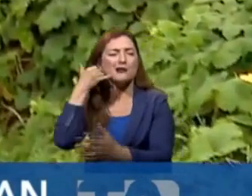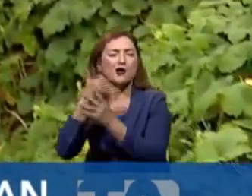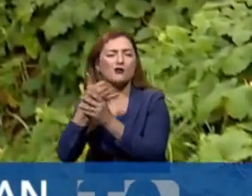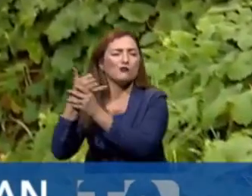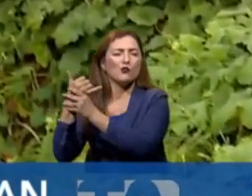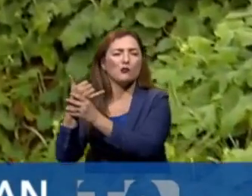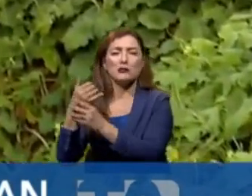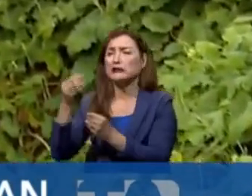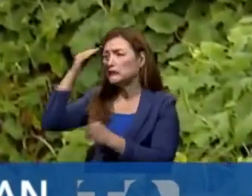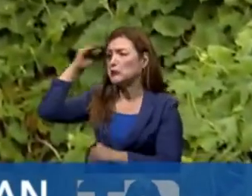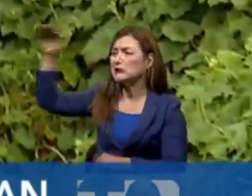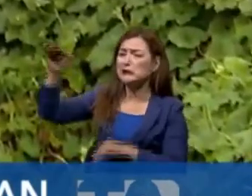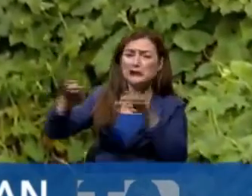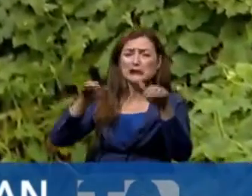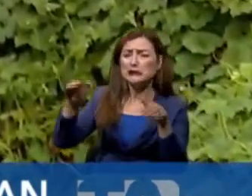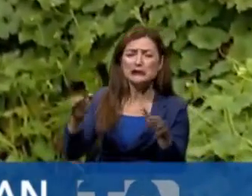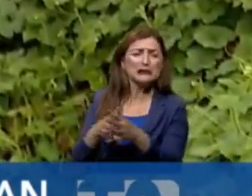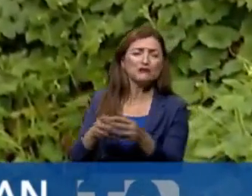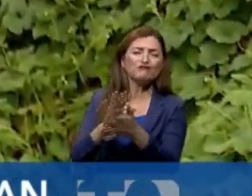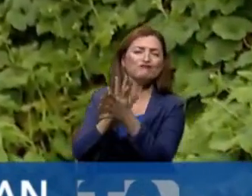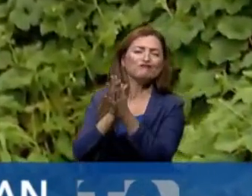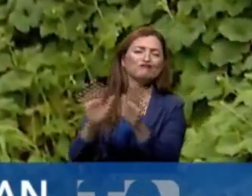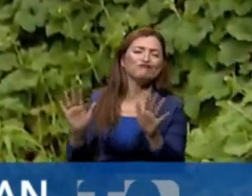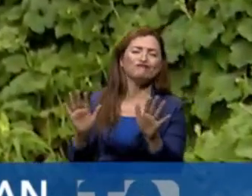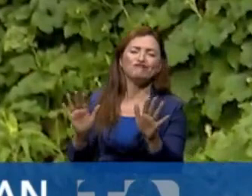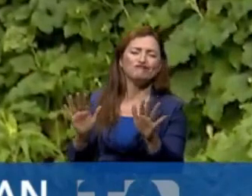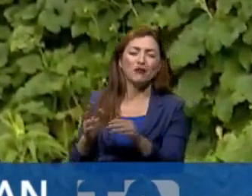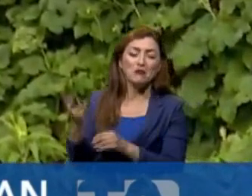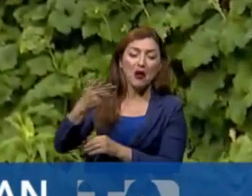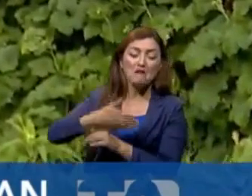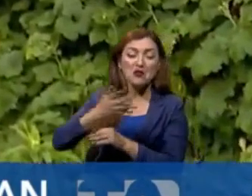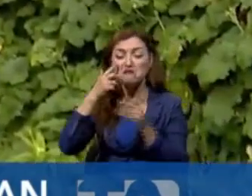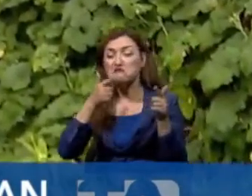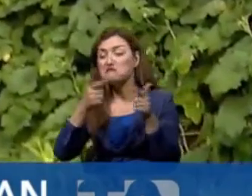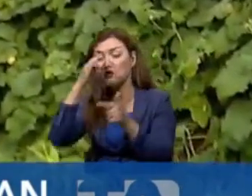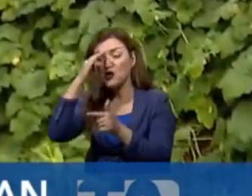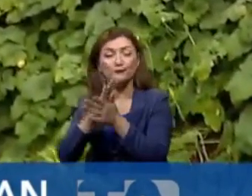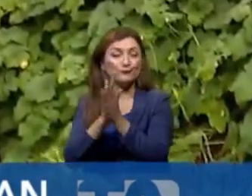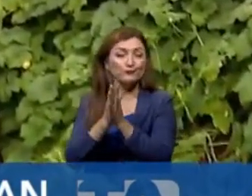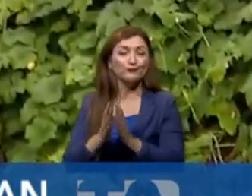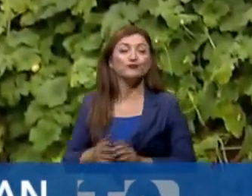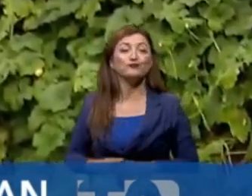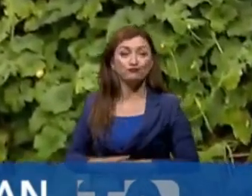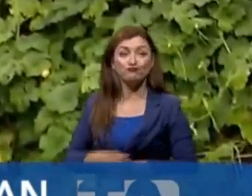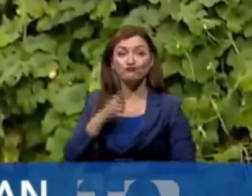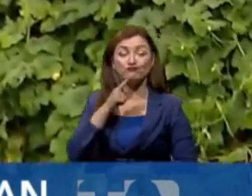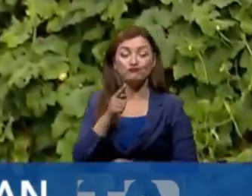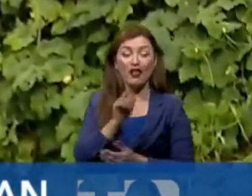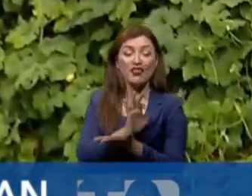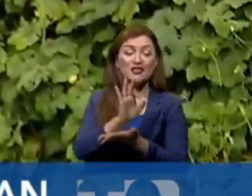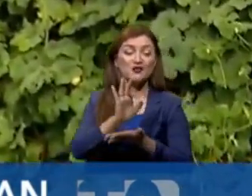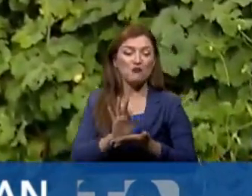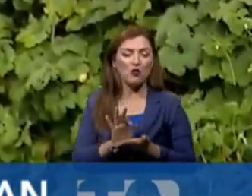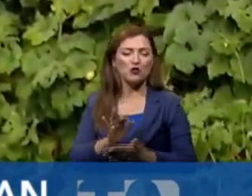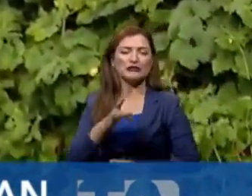así es ni la policía no viene por acá Así es lo que cuentan los vecinos es precisamente lo que están viviendo en este sector la